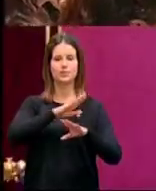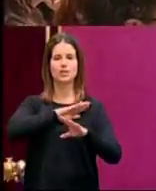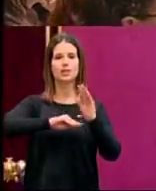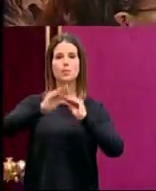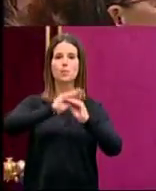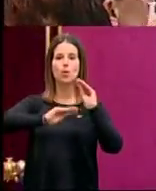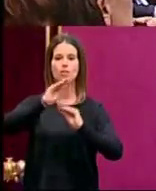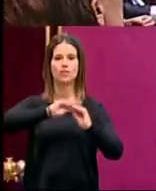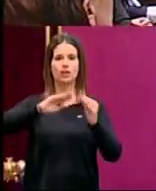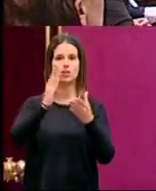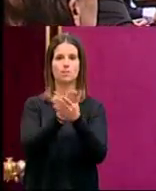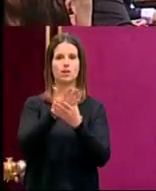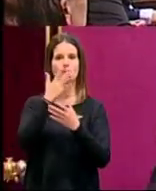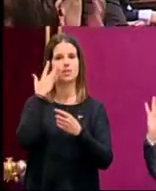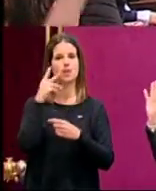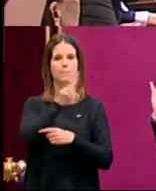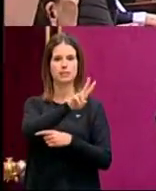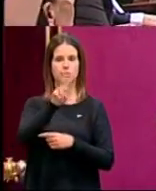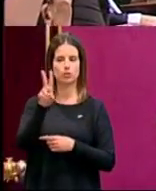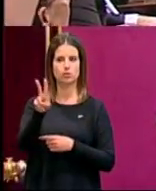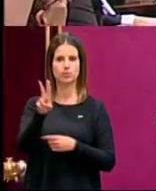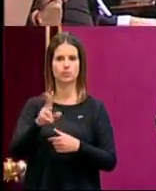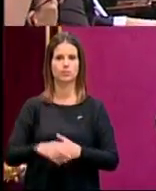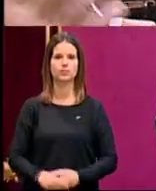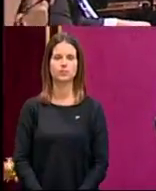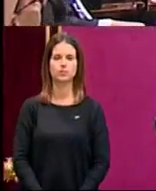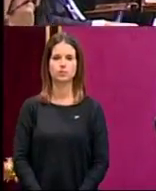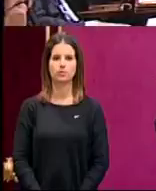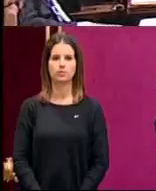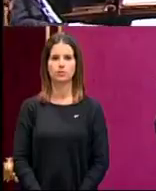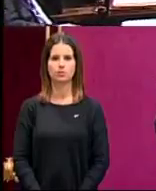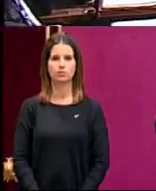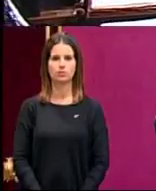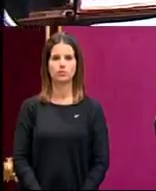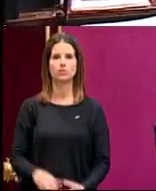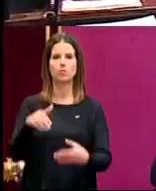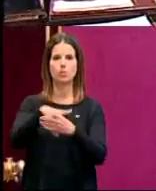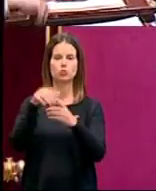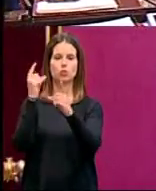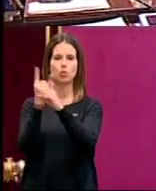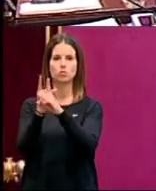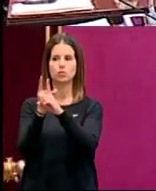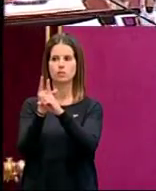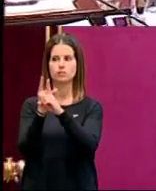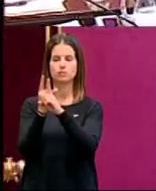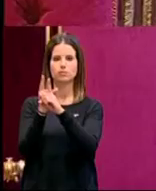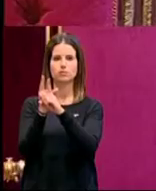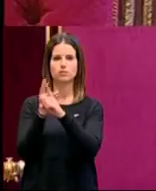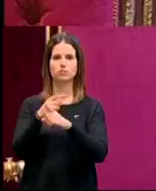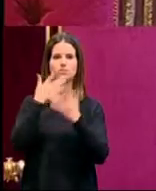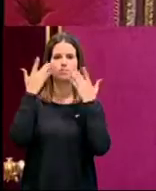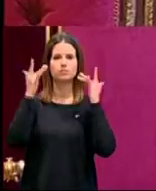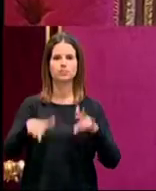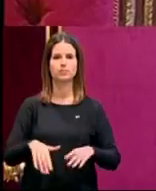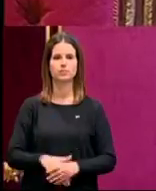grupos municipales. La concejala Raquel Fernández ha defendido esta primera moción con la que se trata de favorecer a este colectivo para el respaldo municipal con